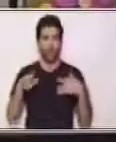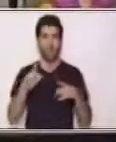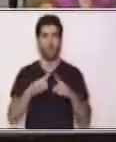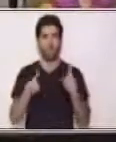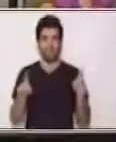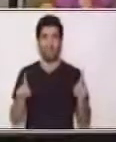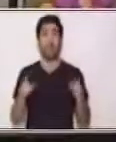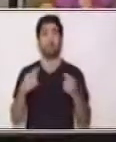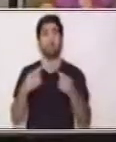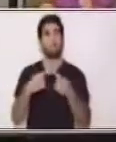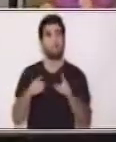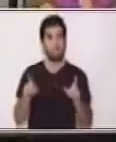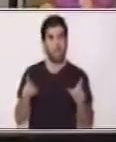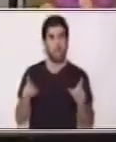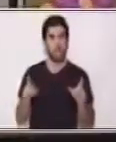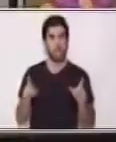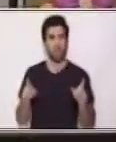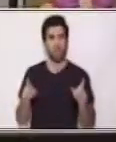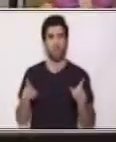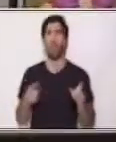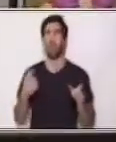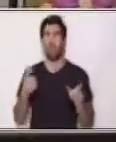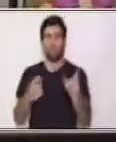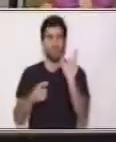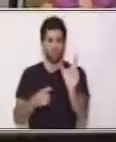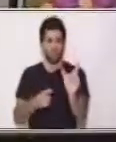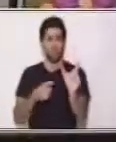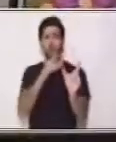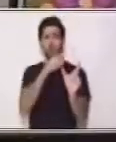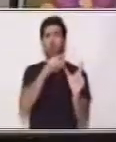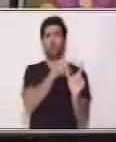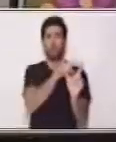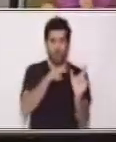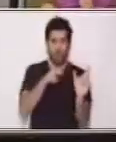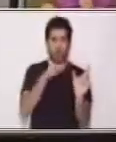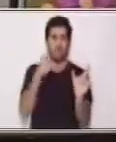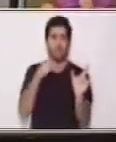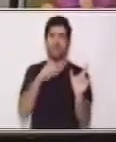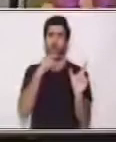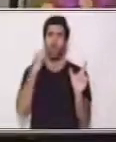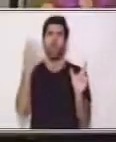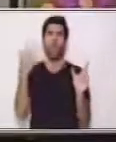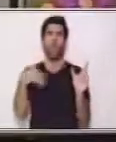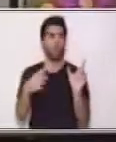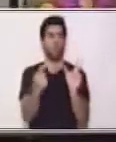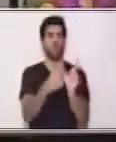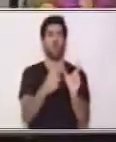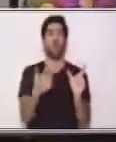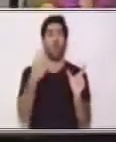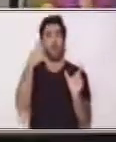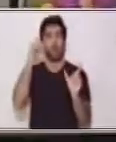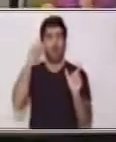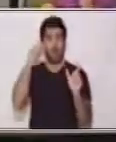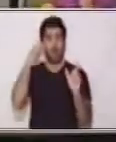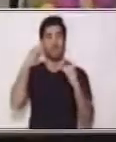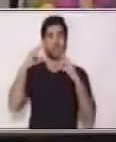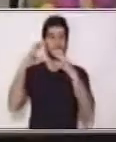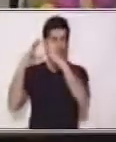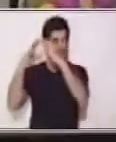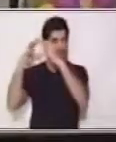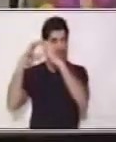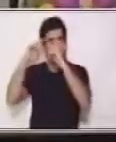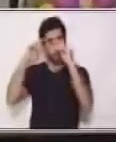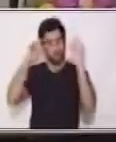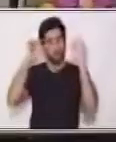pero tenía diferente color en el que se utilizó? Esto despertará y activará tus neuronas. Observa lo